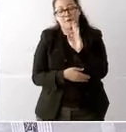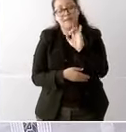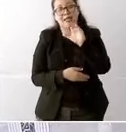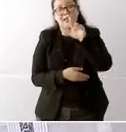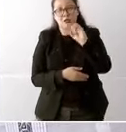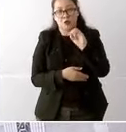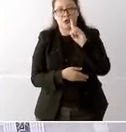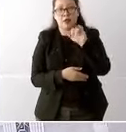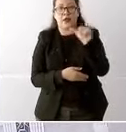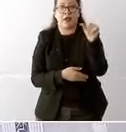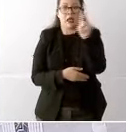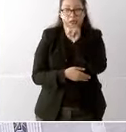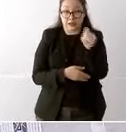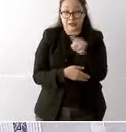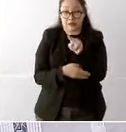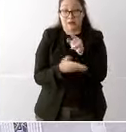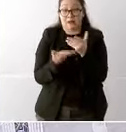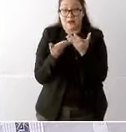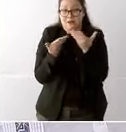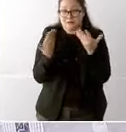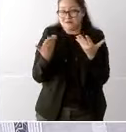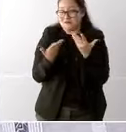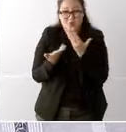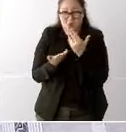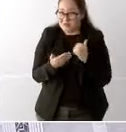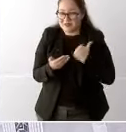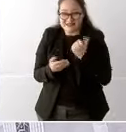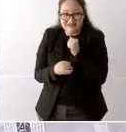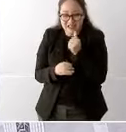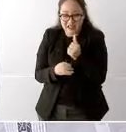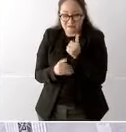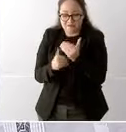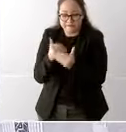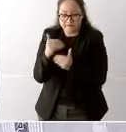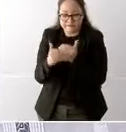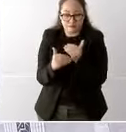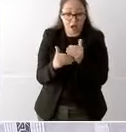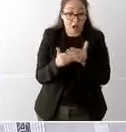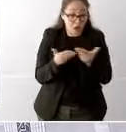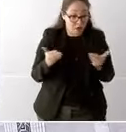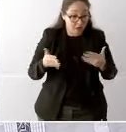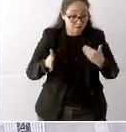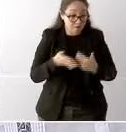tenemos la ventaja de hacer realidad este proyecto.